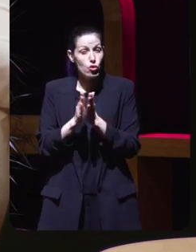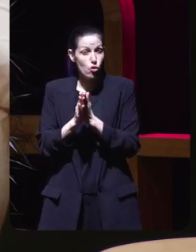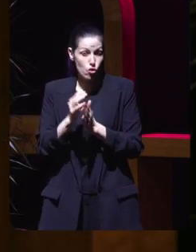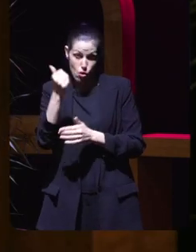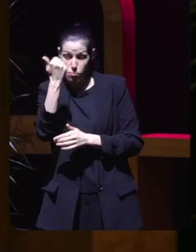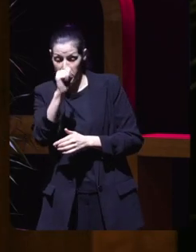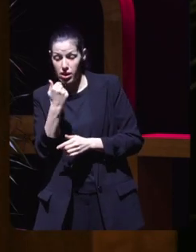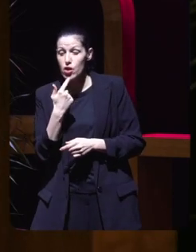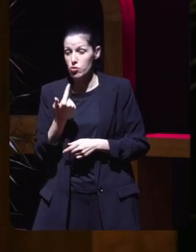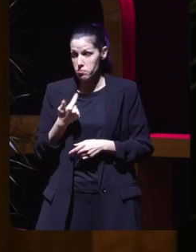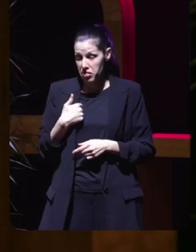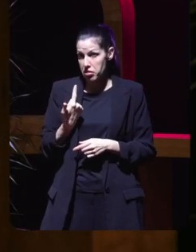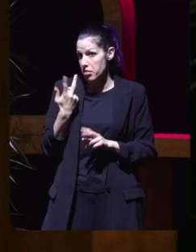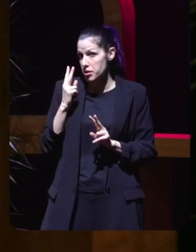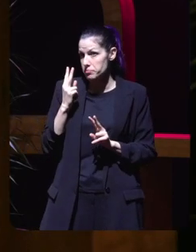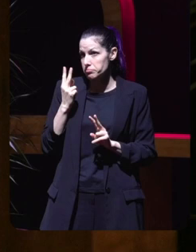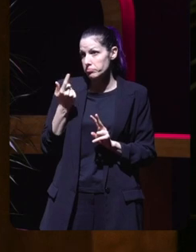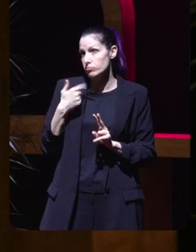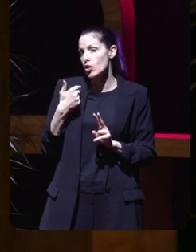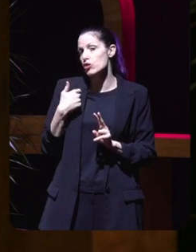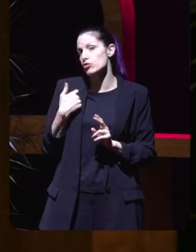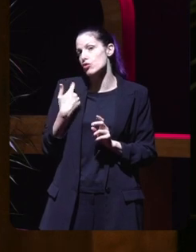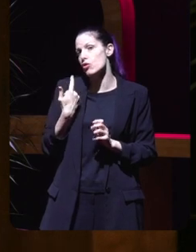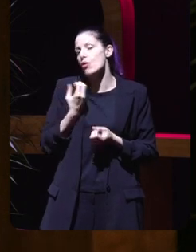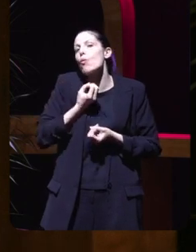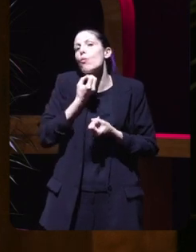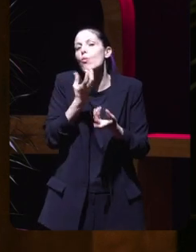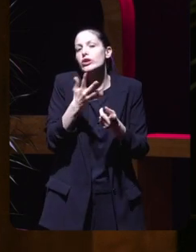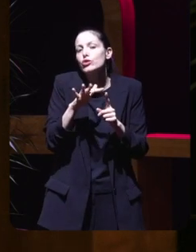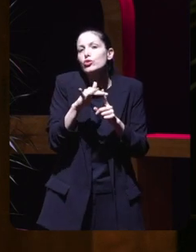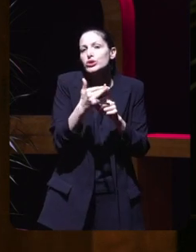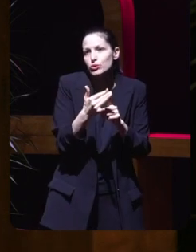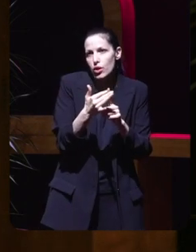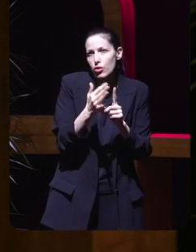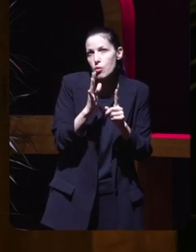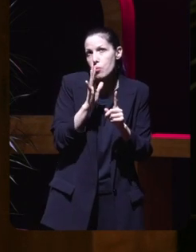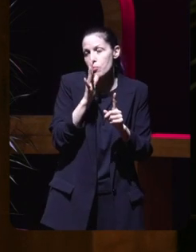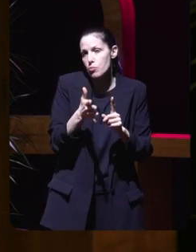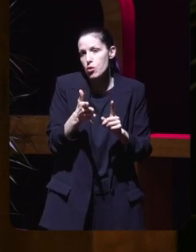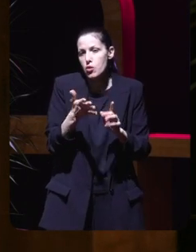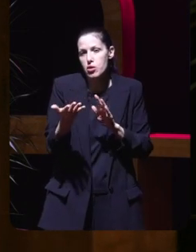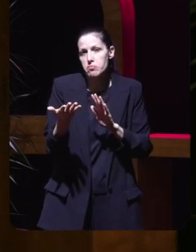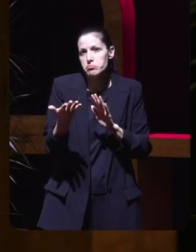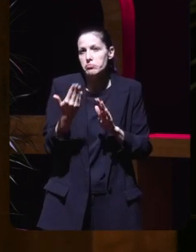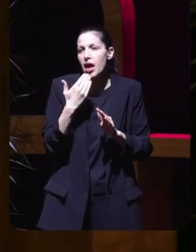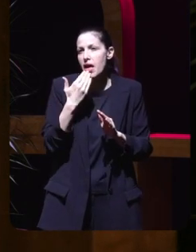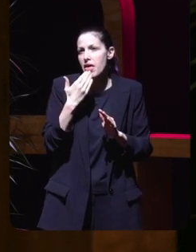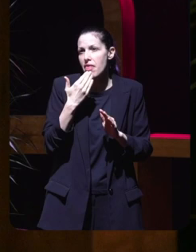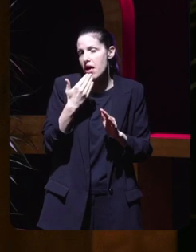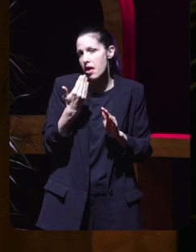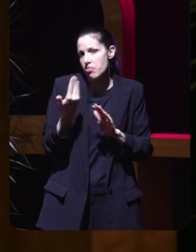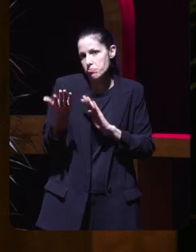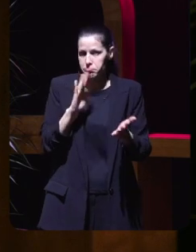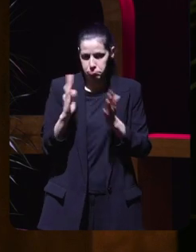claro que él ve este compañero para que añades una situación Pues será una aceleración mascamiña pues comentaba me como que ve